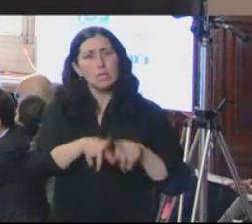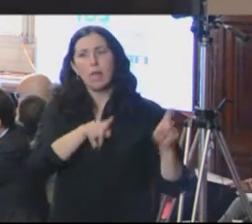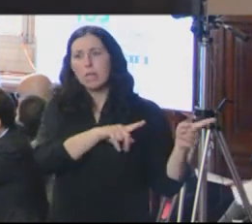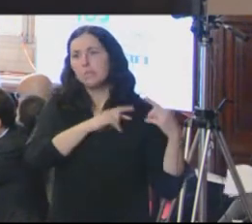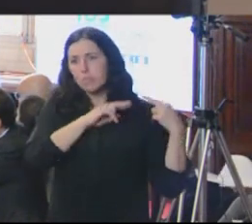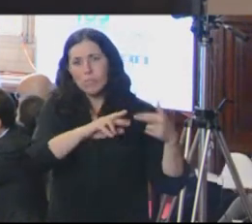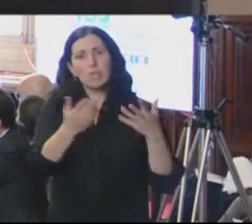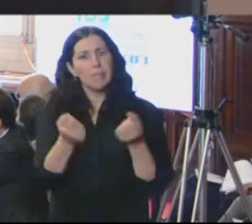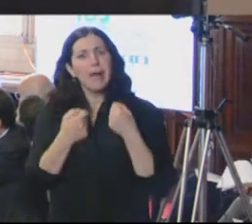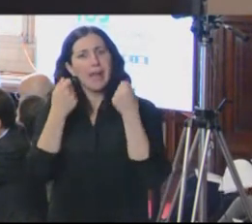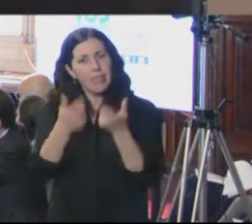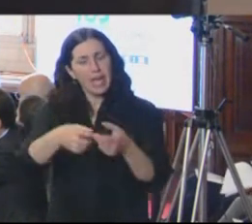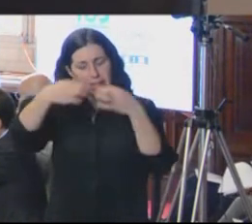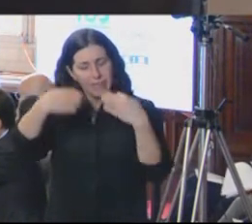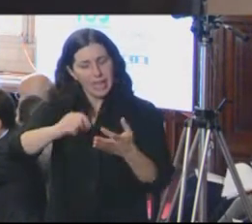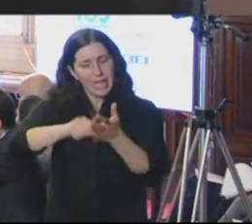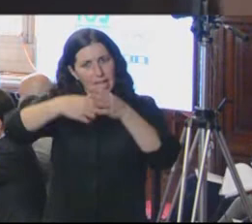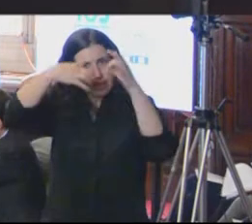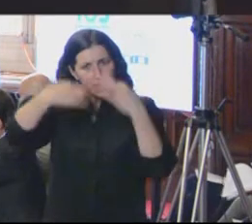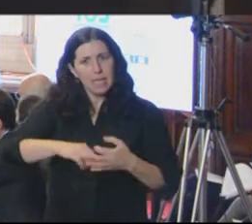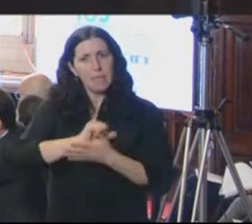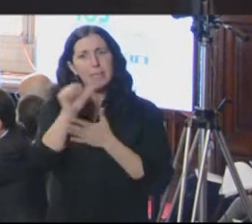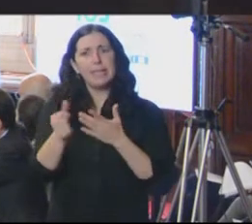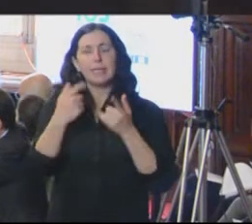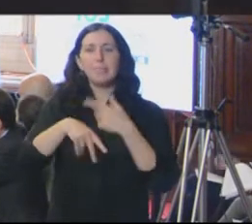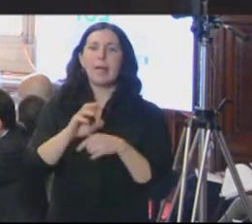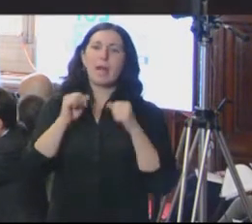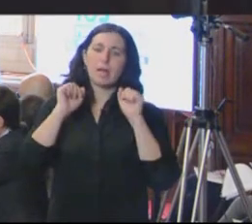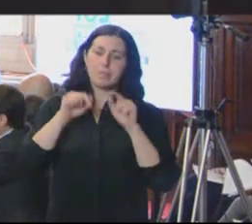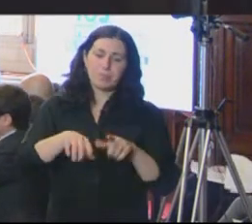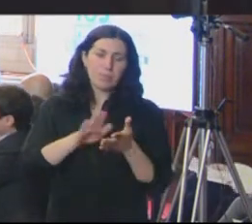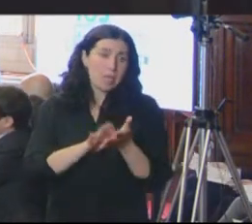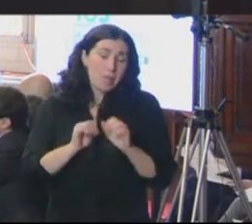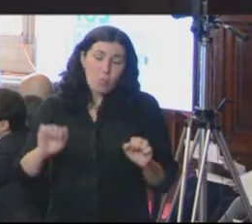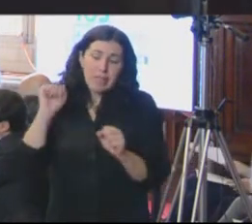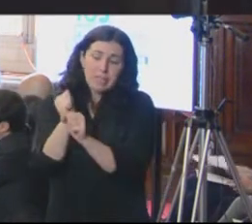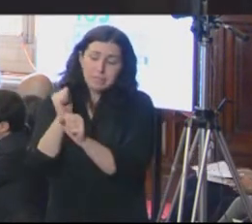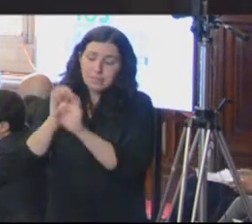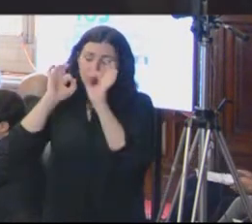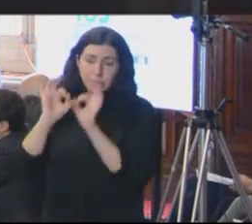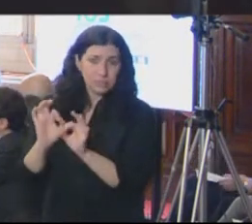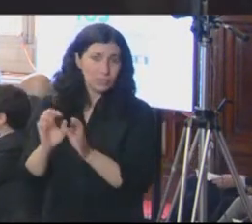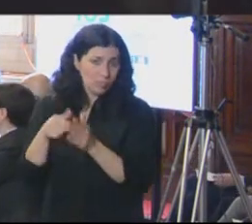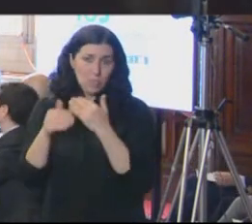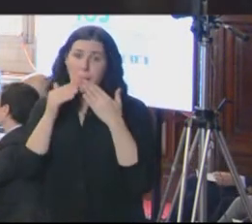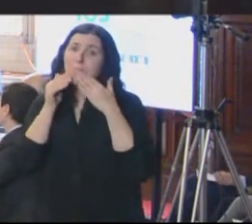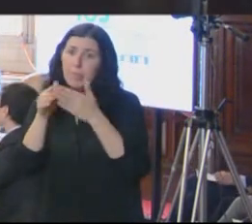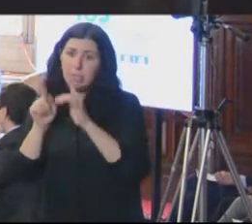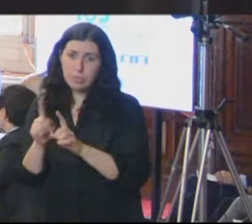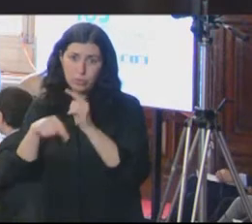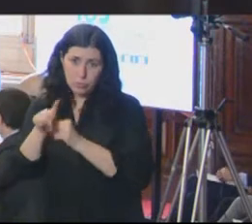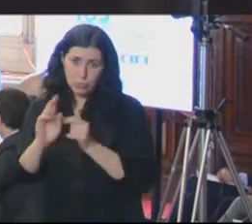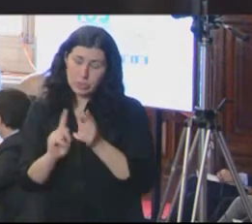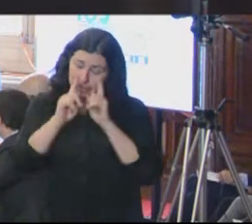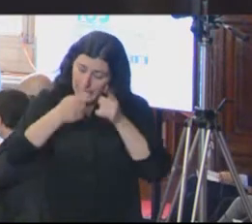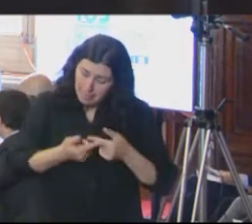brindar garantías plenas para el ejercicio de su labor. Y por otro lado, también